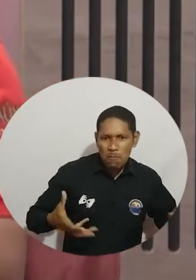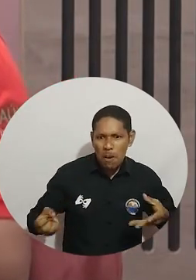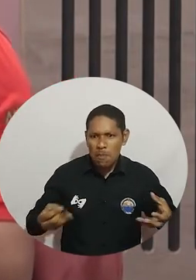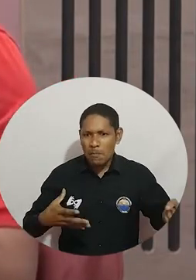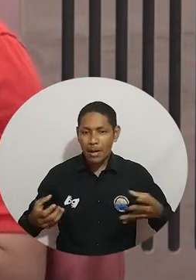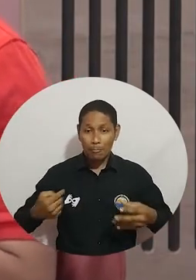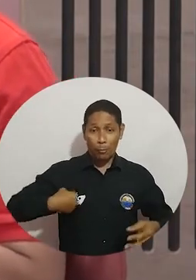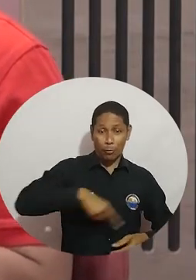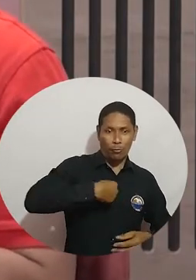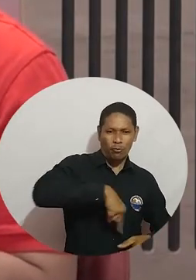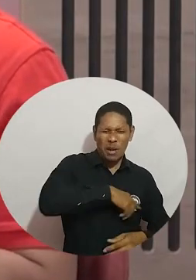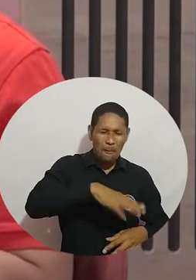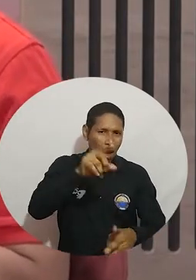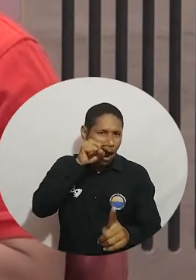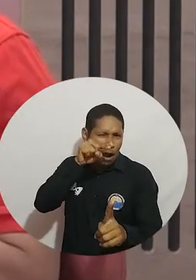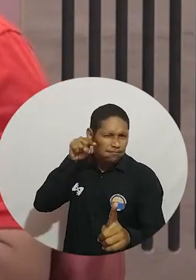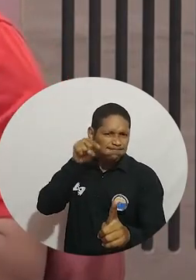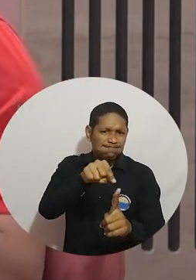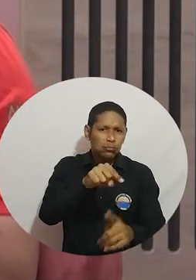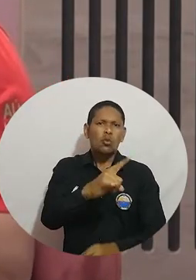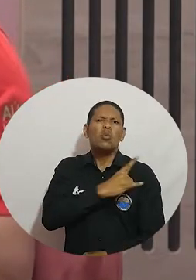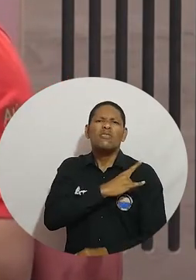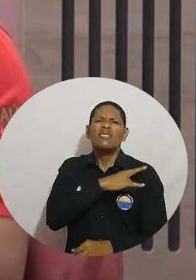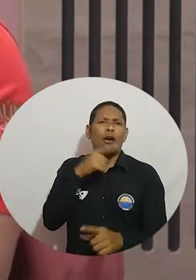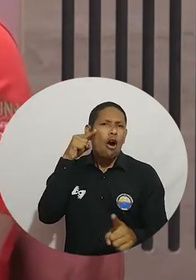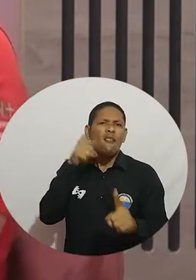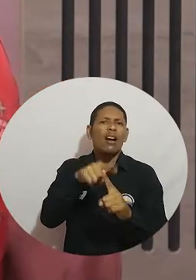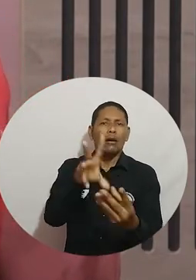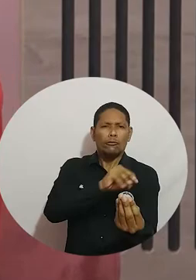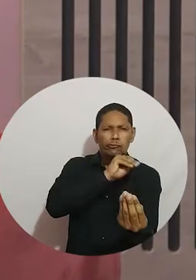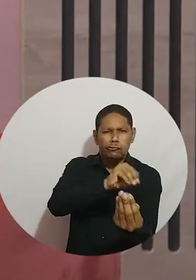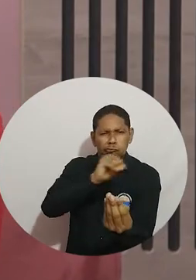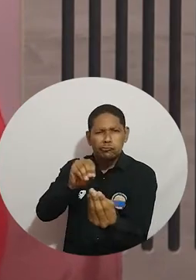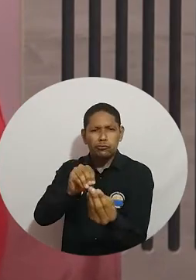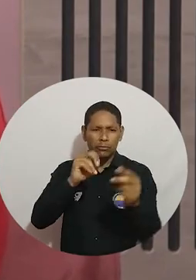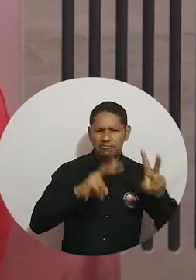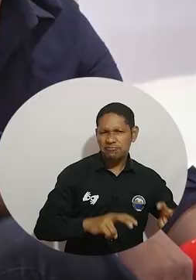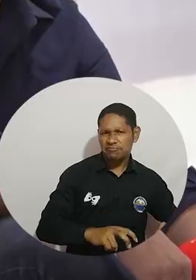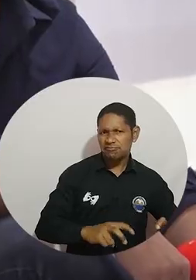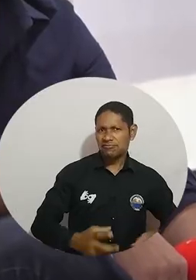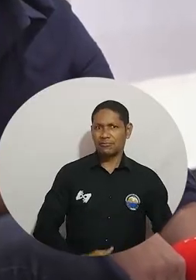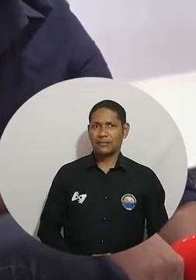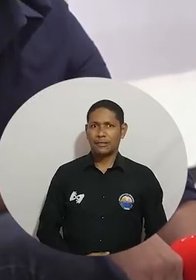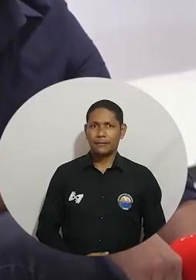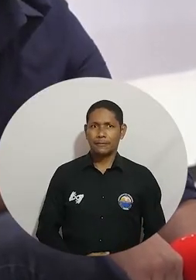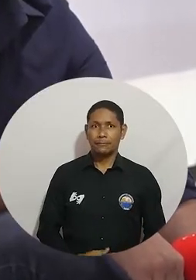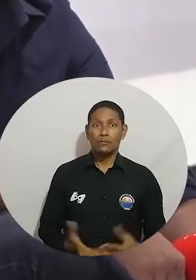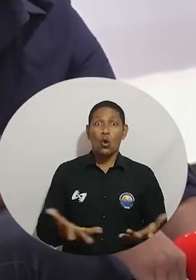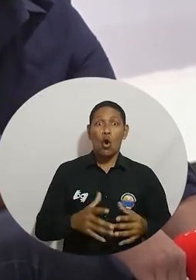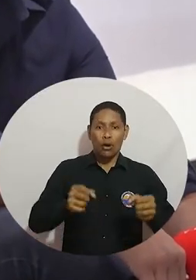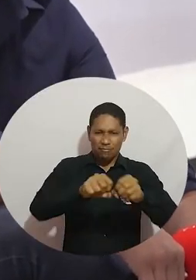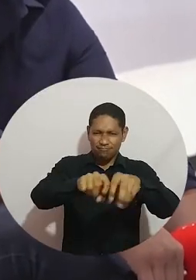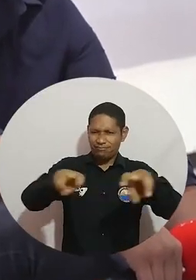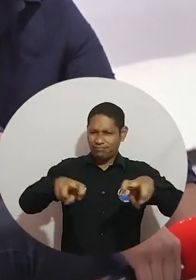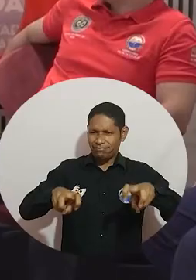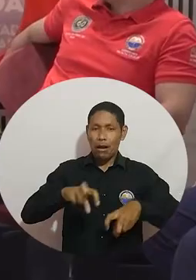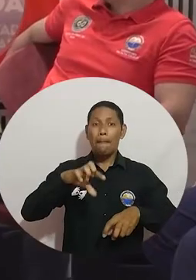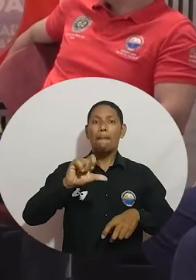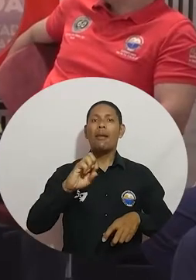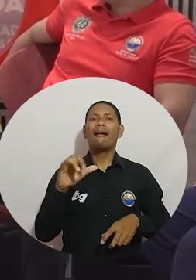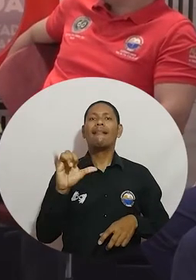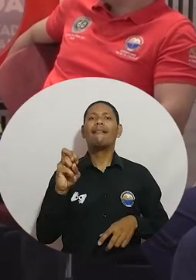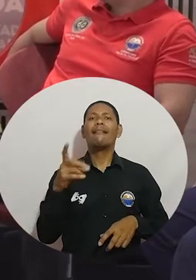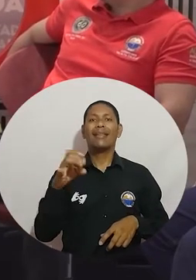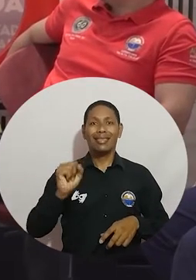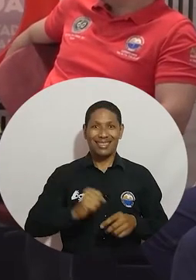un aporte, pero nuestro principal compromiso es misional. La universidad tiene que formar, tiene que investigar. En el escenario que tuvo lugar en el Auditorio Playa